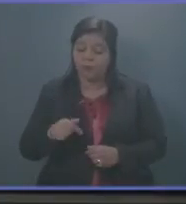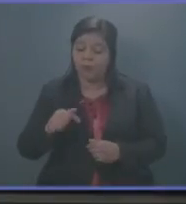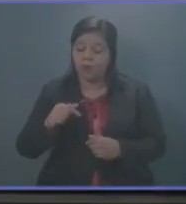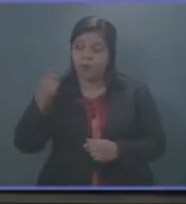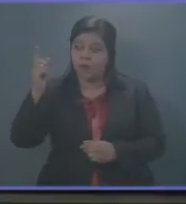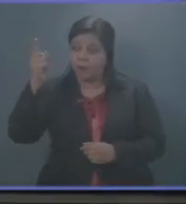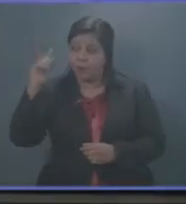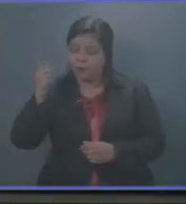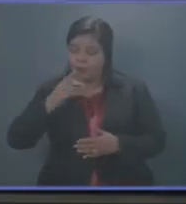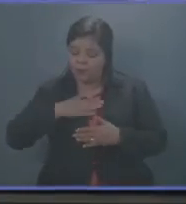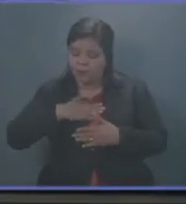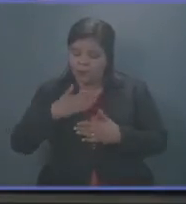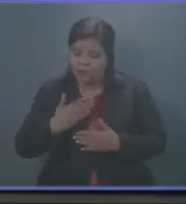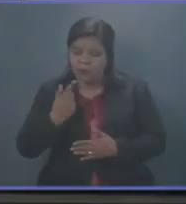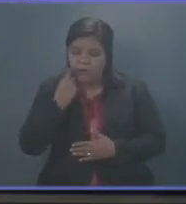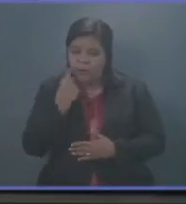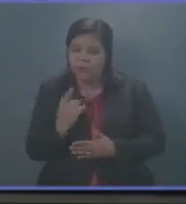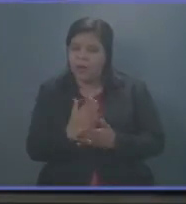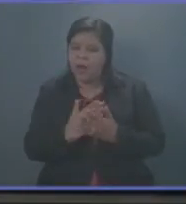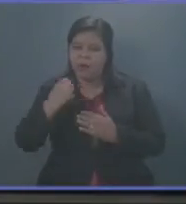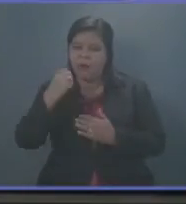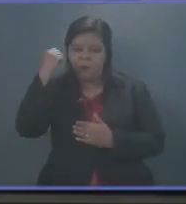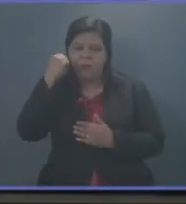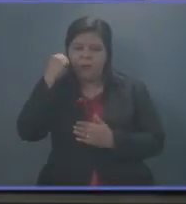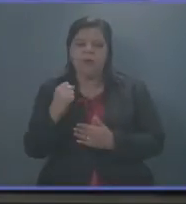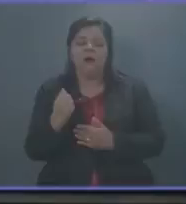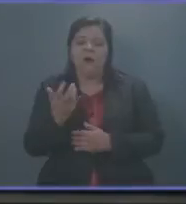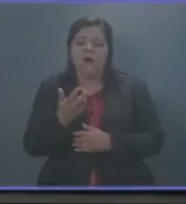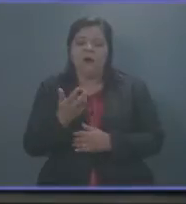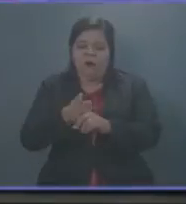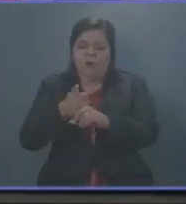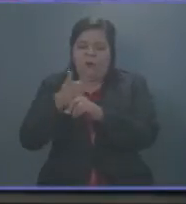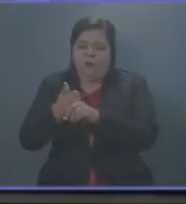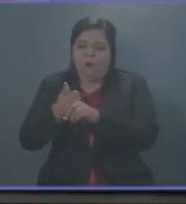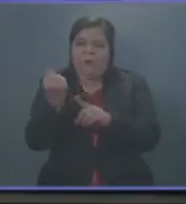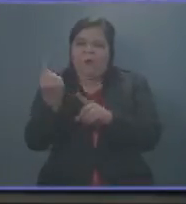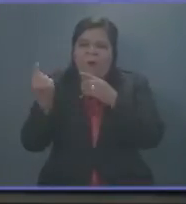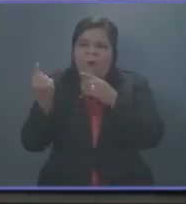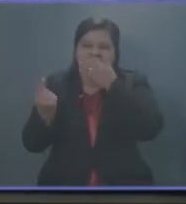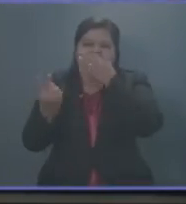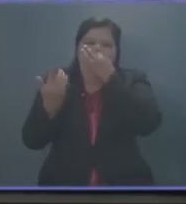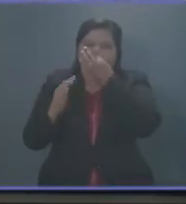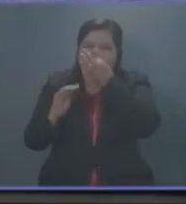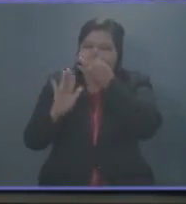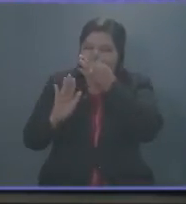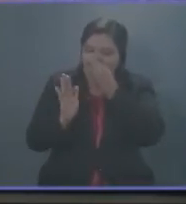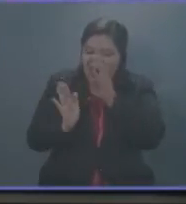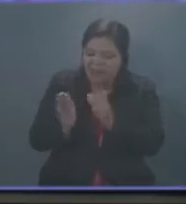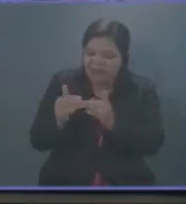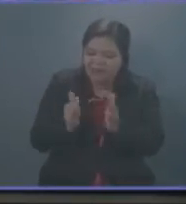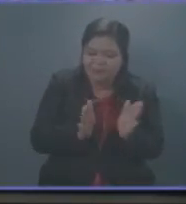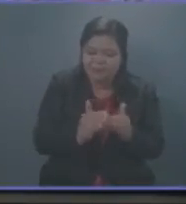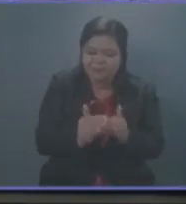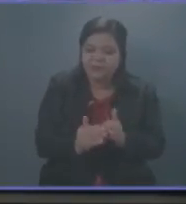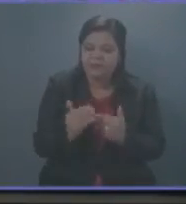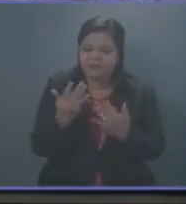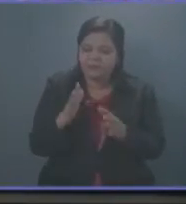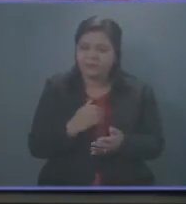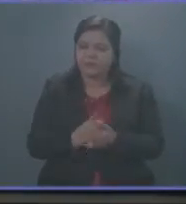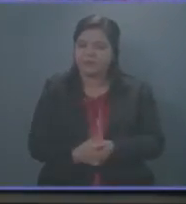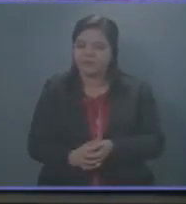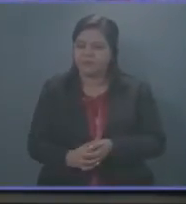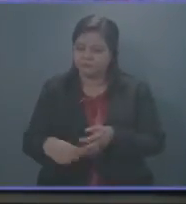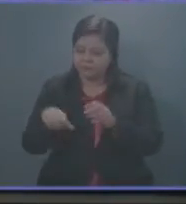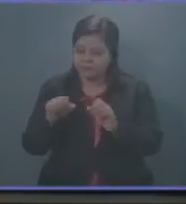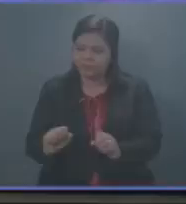los educadores deja una huella imborrable en cada persona que pasa por sus aulas, fomentando en aquellas